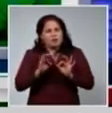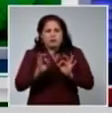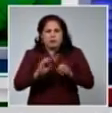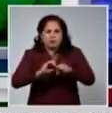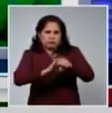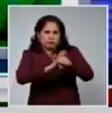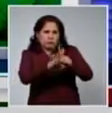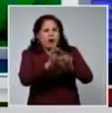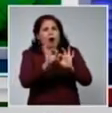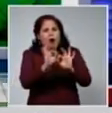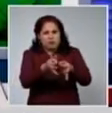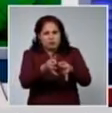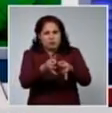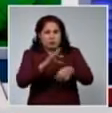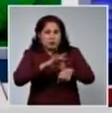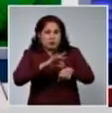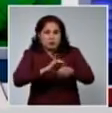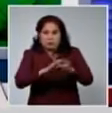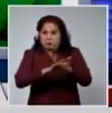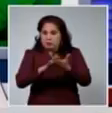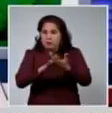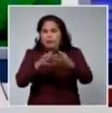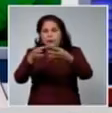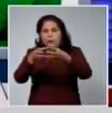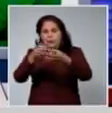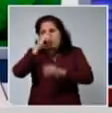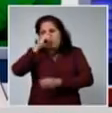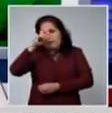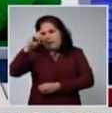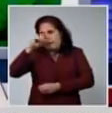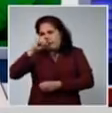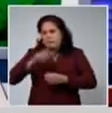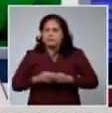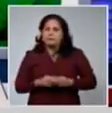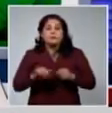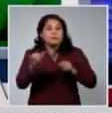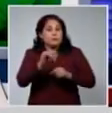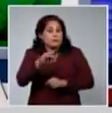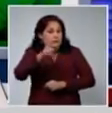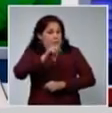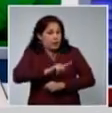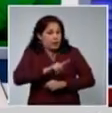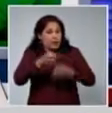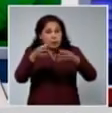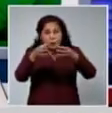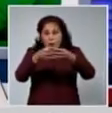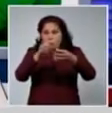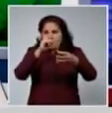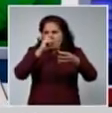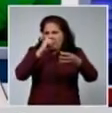del grupo de edad voy a mostrar un número d